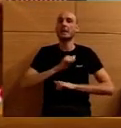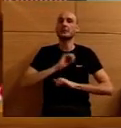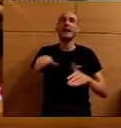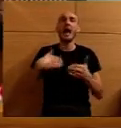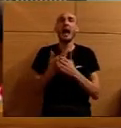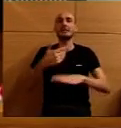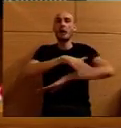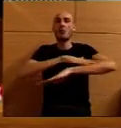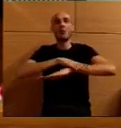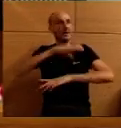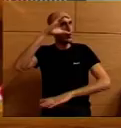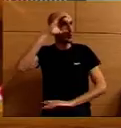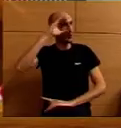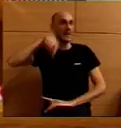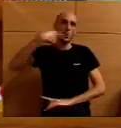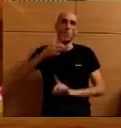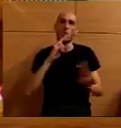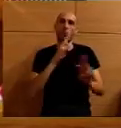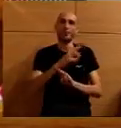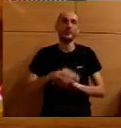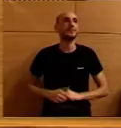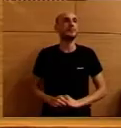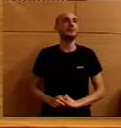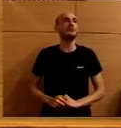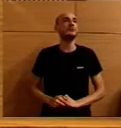participación del equipo de gobierno. Gracias.